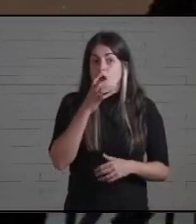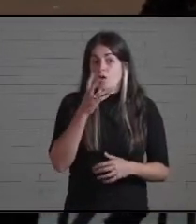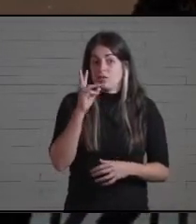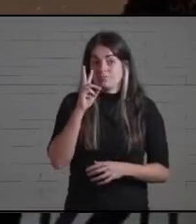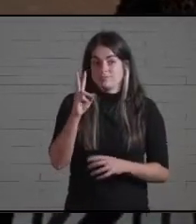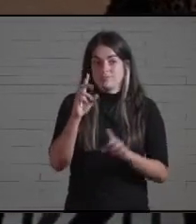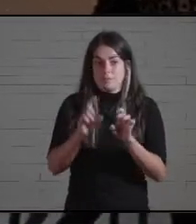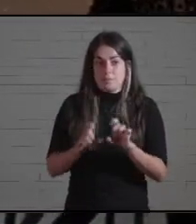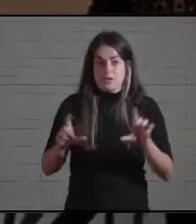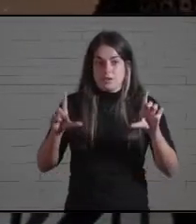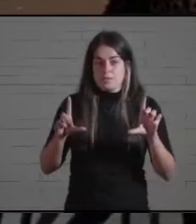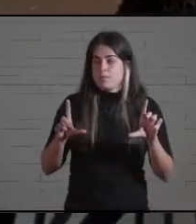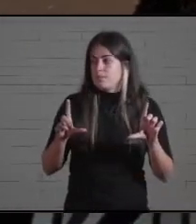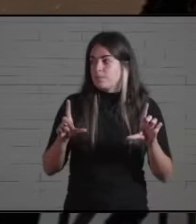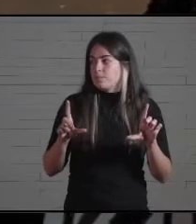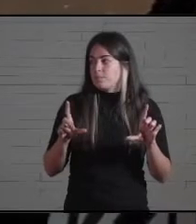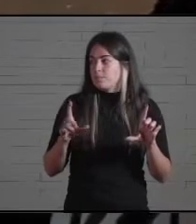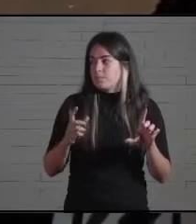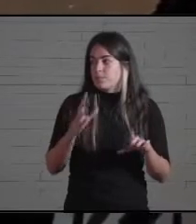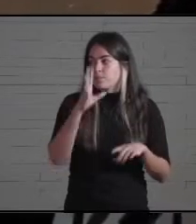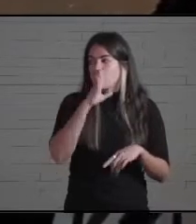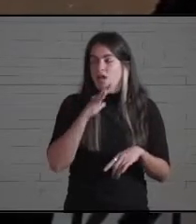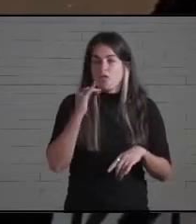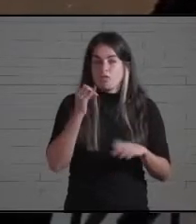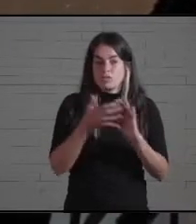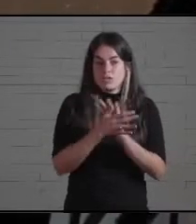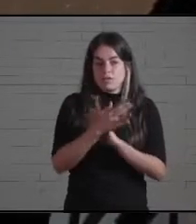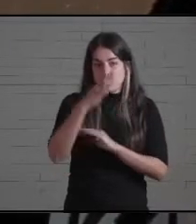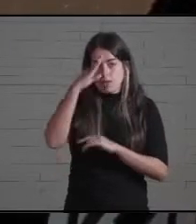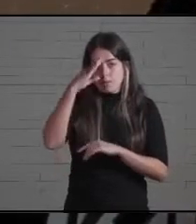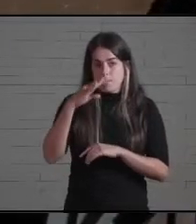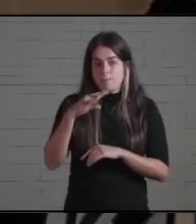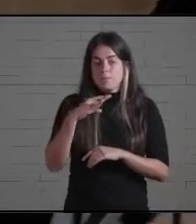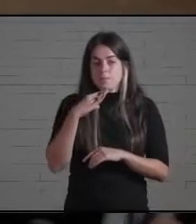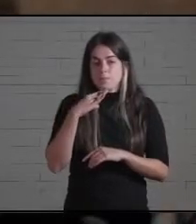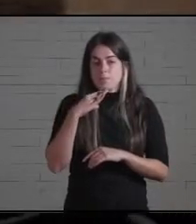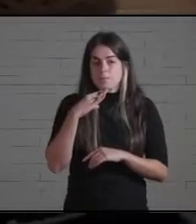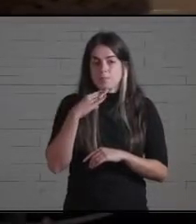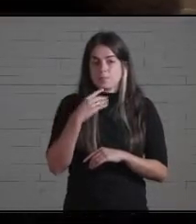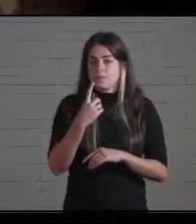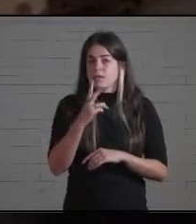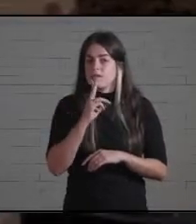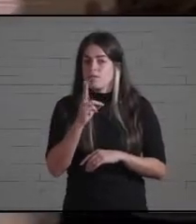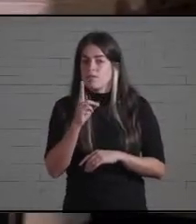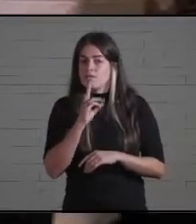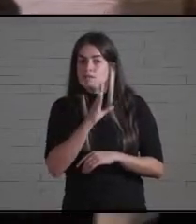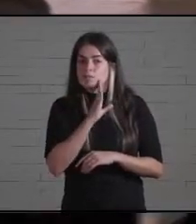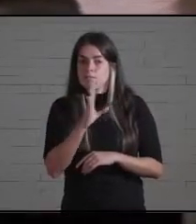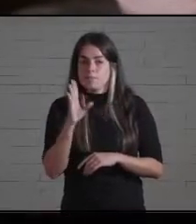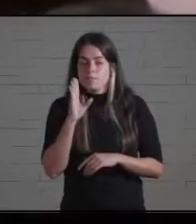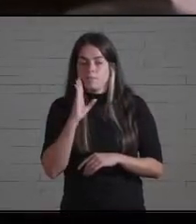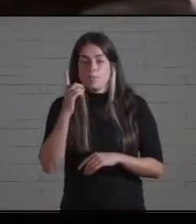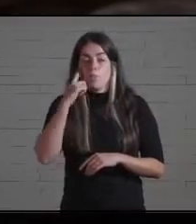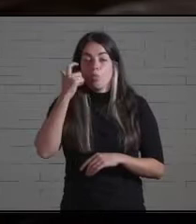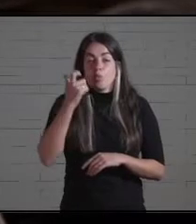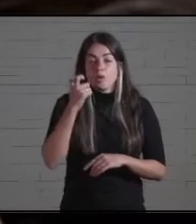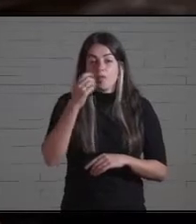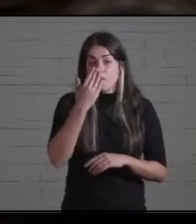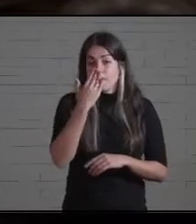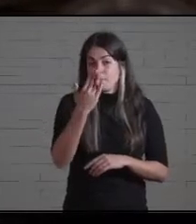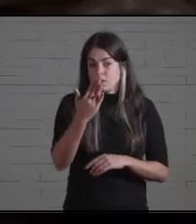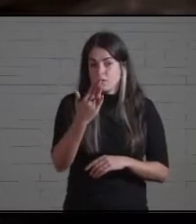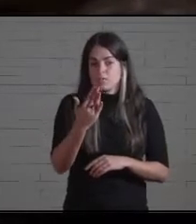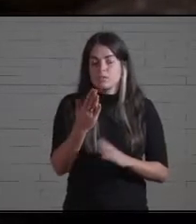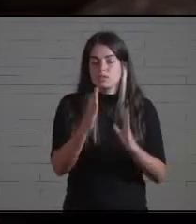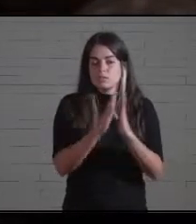la leyenda está aquí arriba, el azul son los padres y el verde son las madres, la duración del permiso